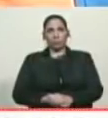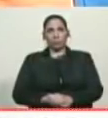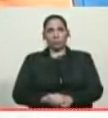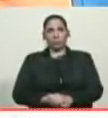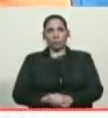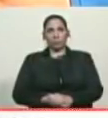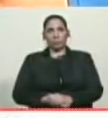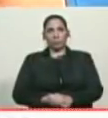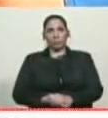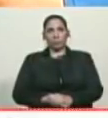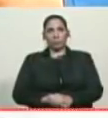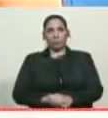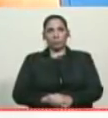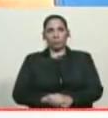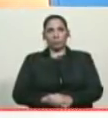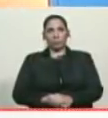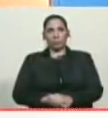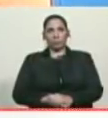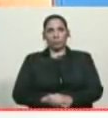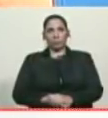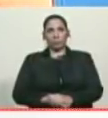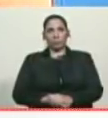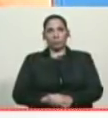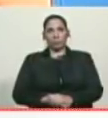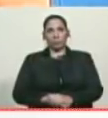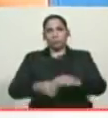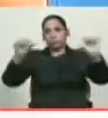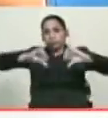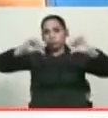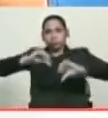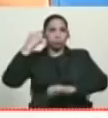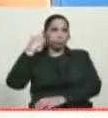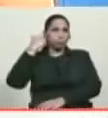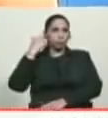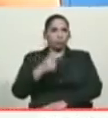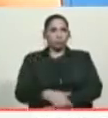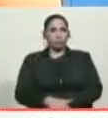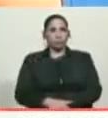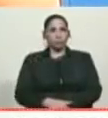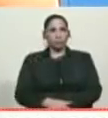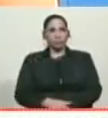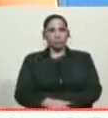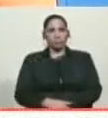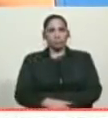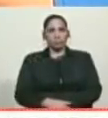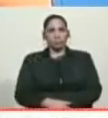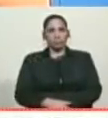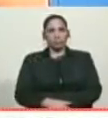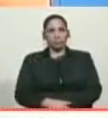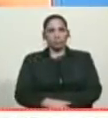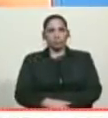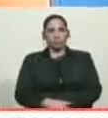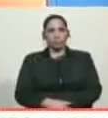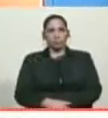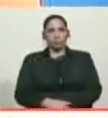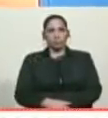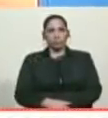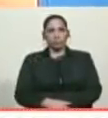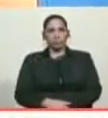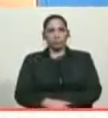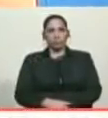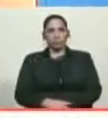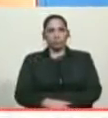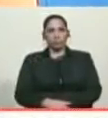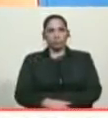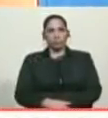entregando esta comida, que todos sabemos que son desechos, y es capaz de tener la valentía de comérsela, bueno, corra su riesgo. Corra su riesgo, pero